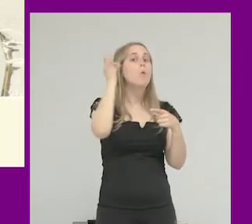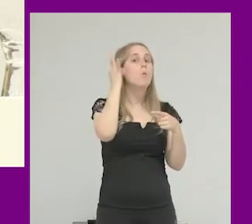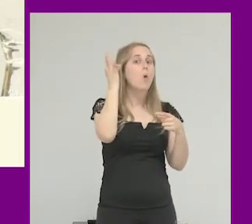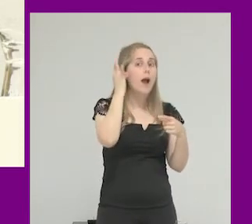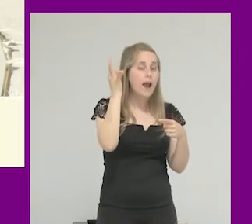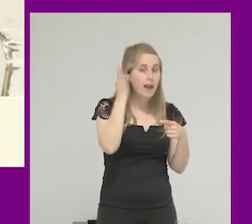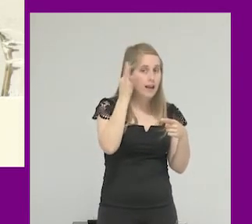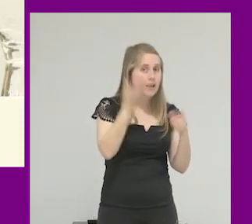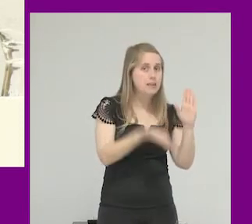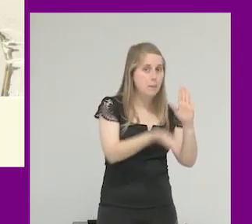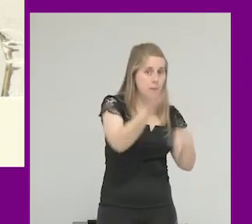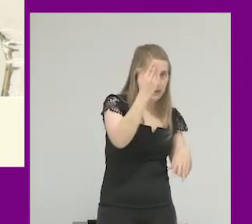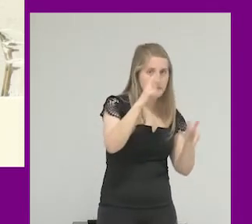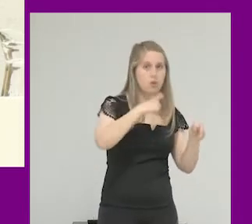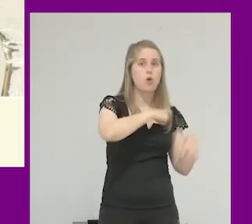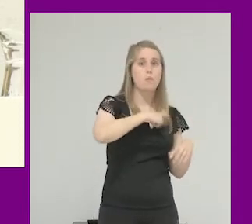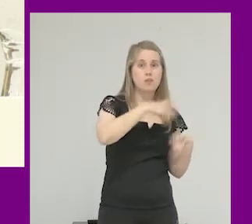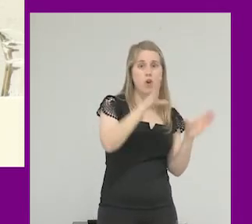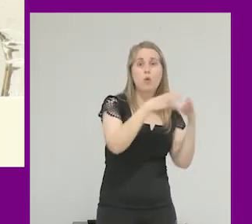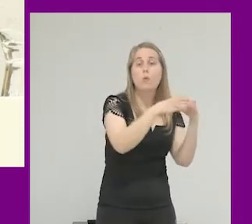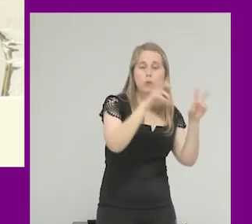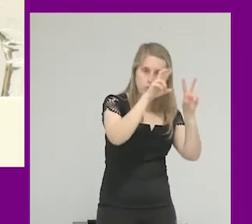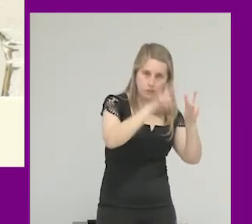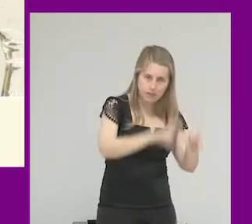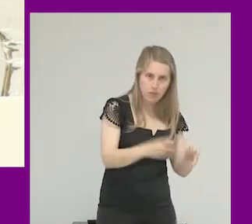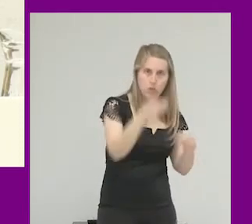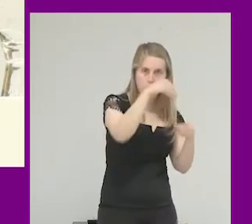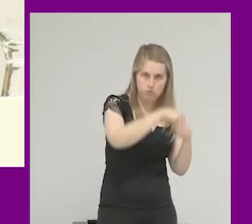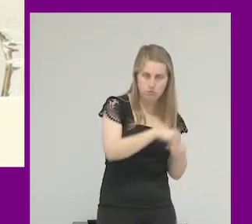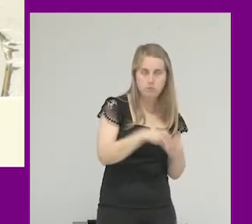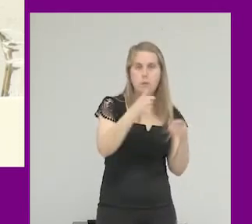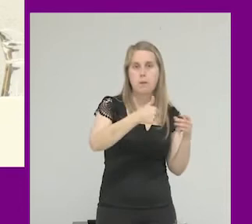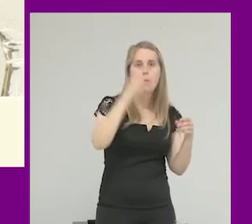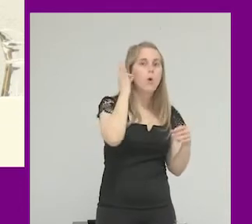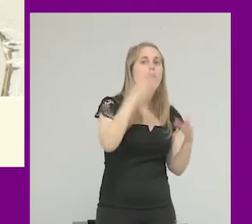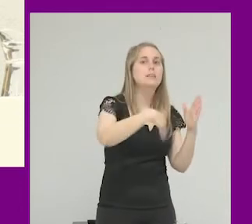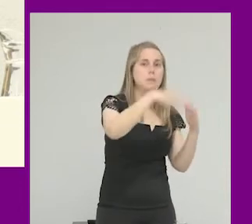mujeres en los grupos de investigación,